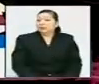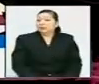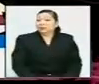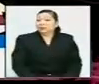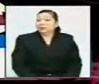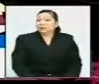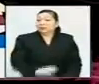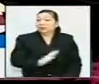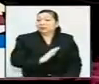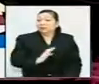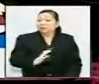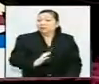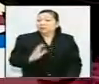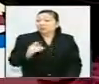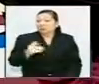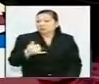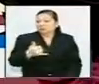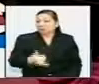del Estado?